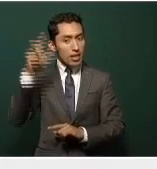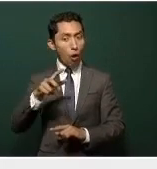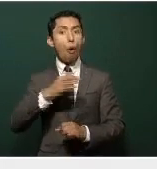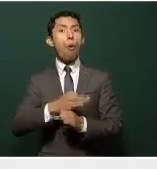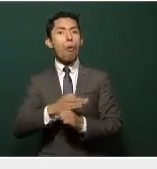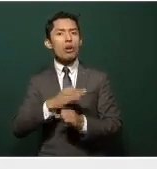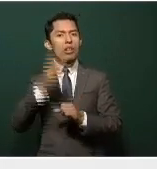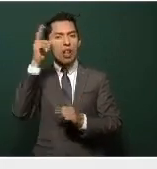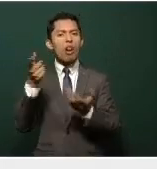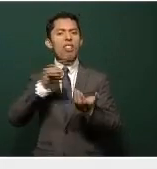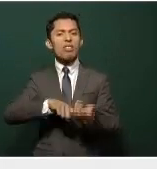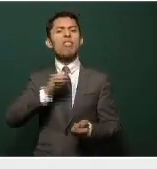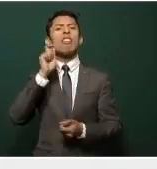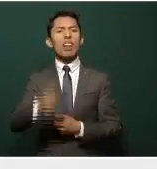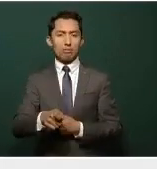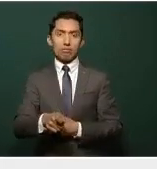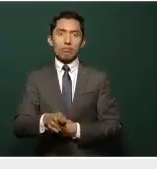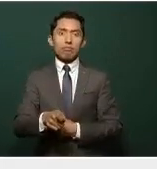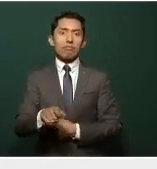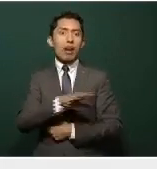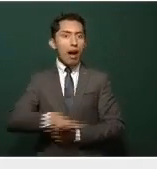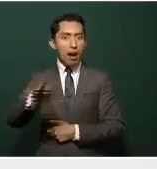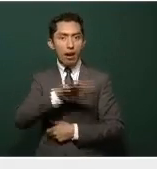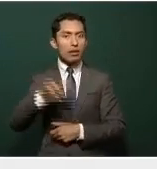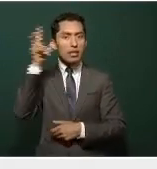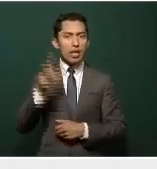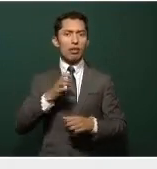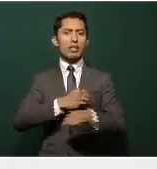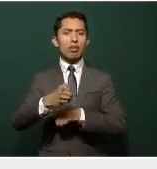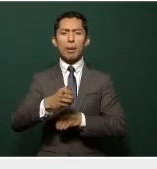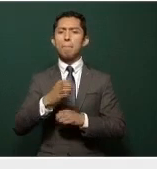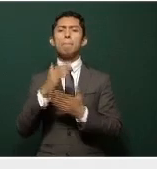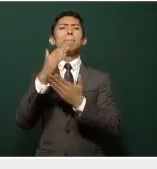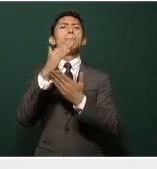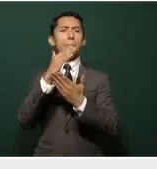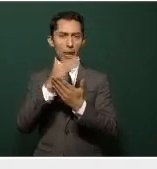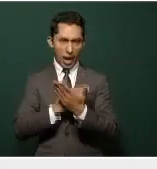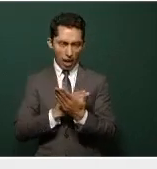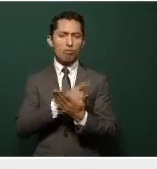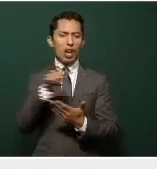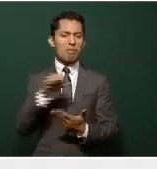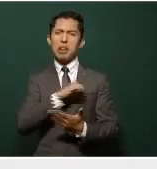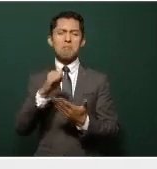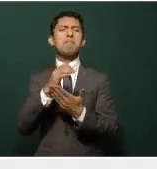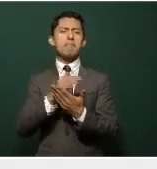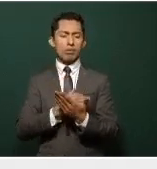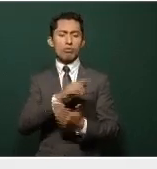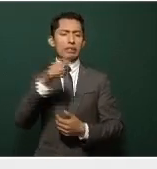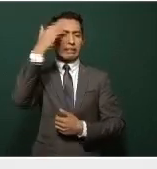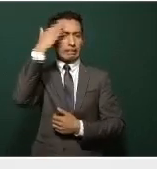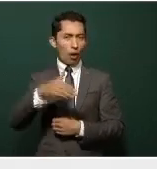momento. Es de las entidades con menor índice en los delitos de alto impacto. Ustedes van a ver en